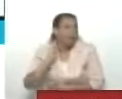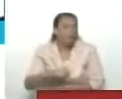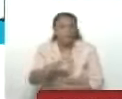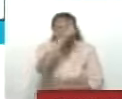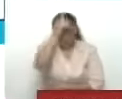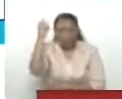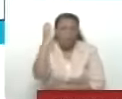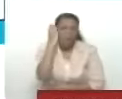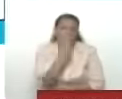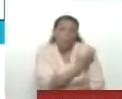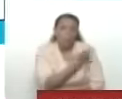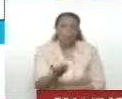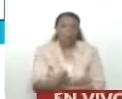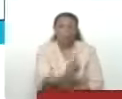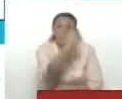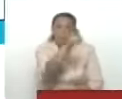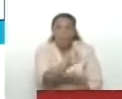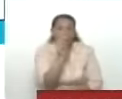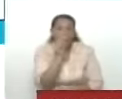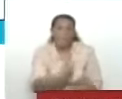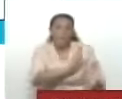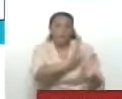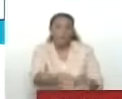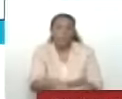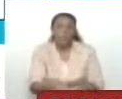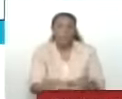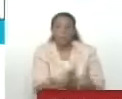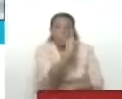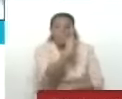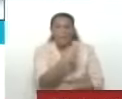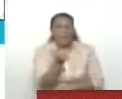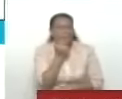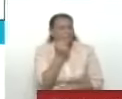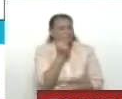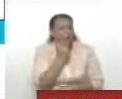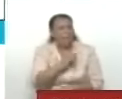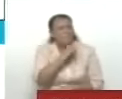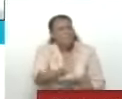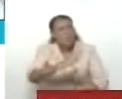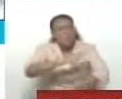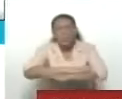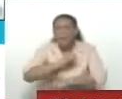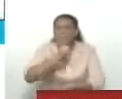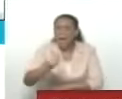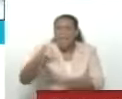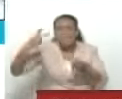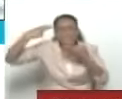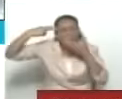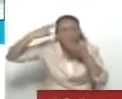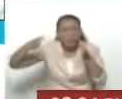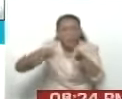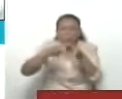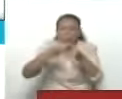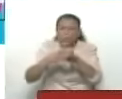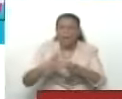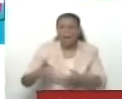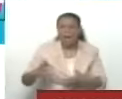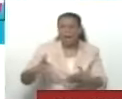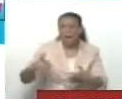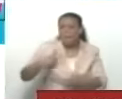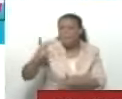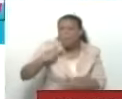López. Este es el primer chicharrón. Y lo que cometió fue un acto de barbarie, secuestrar a un asilado